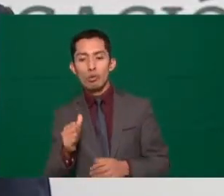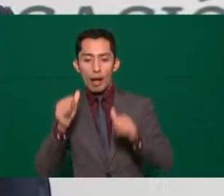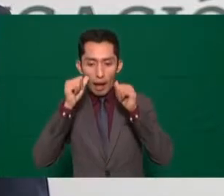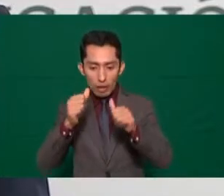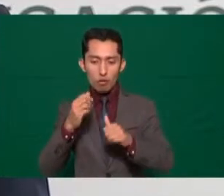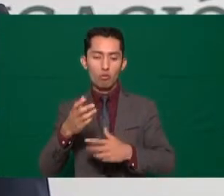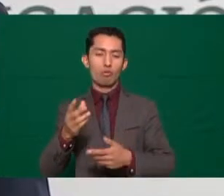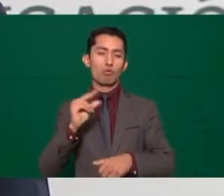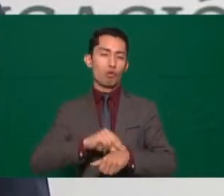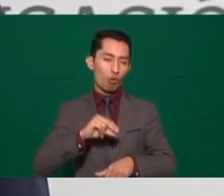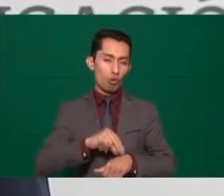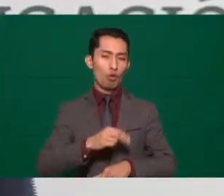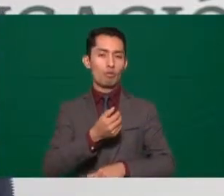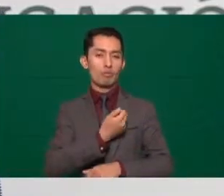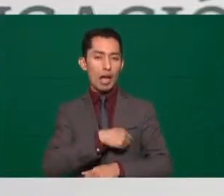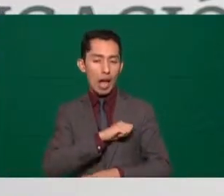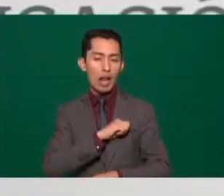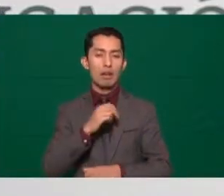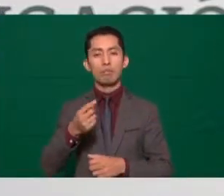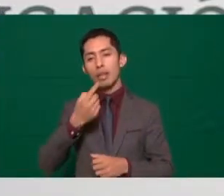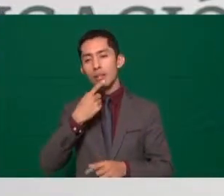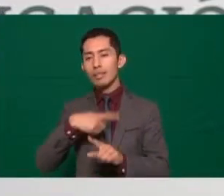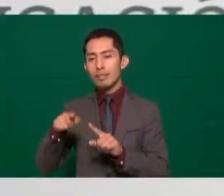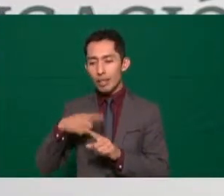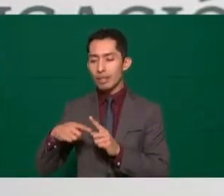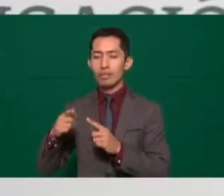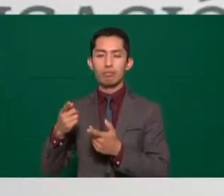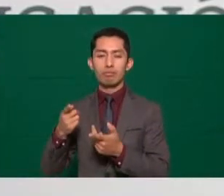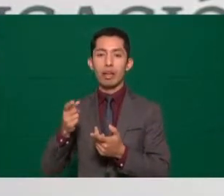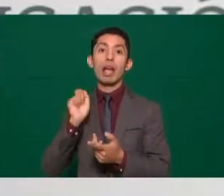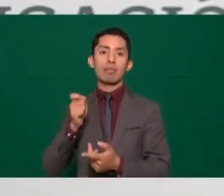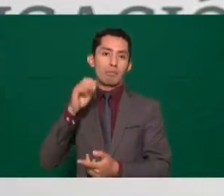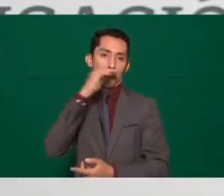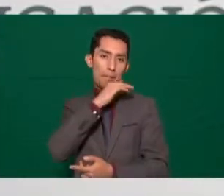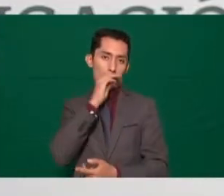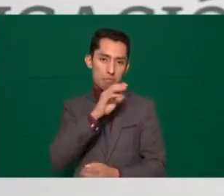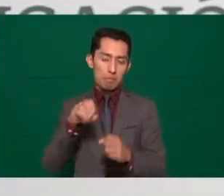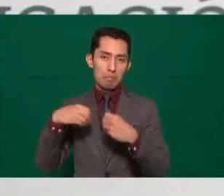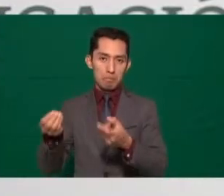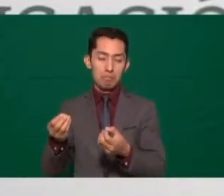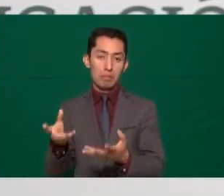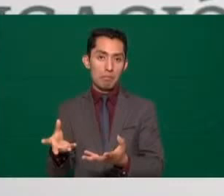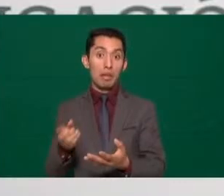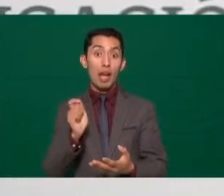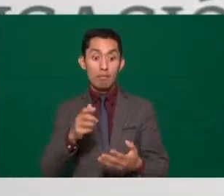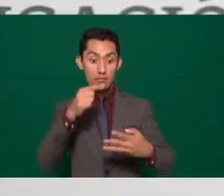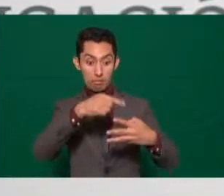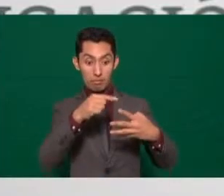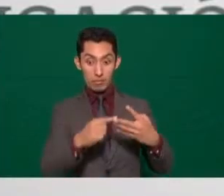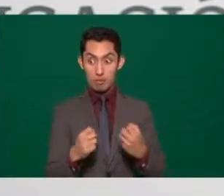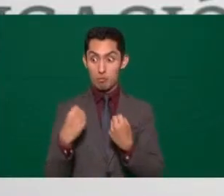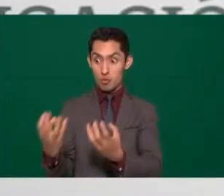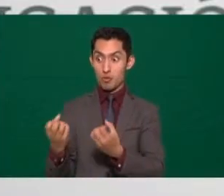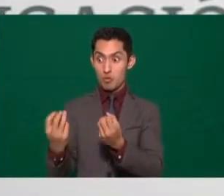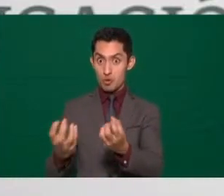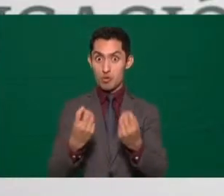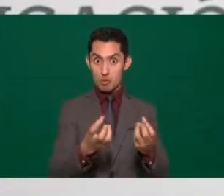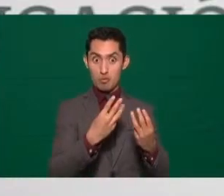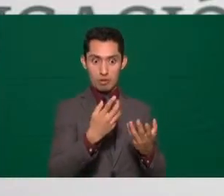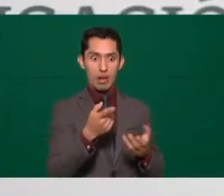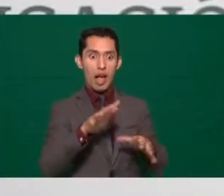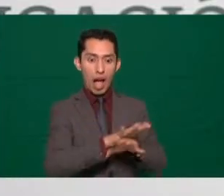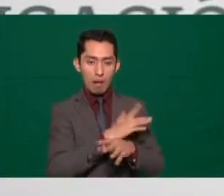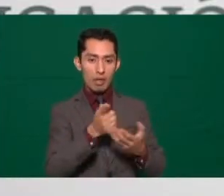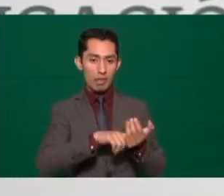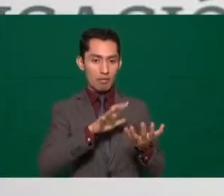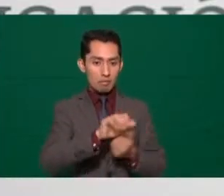y medicamentos gratuitos. Esto es un avance. Aquí